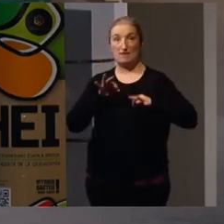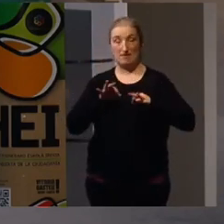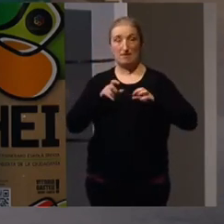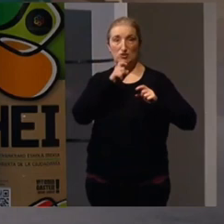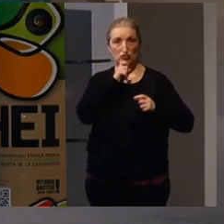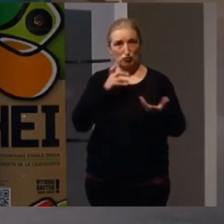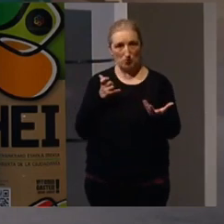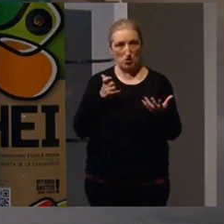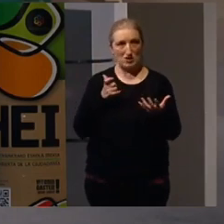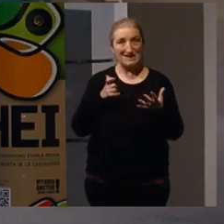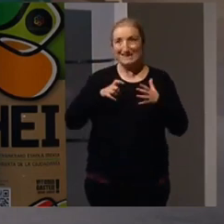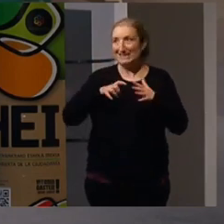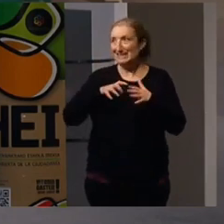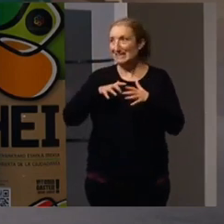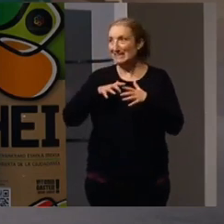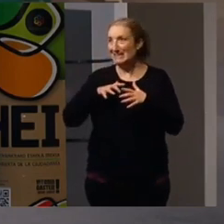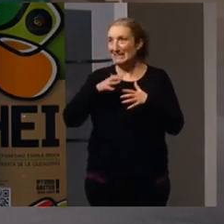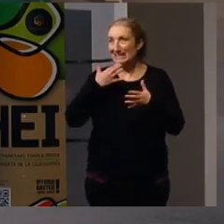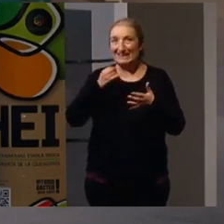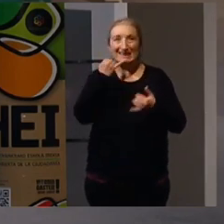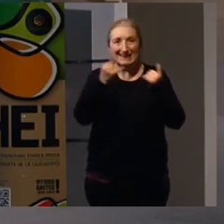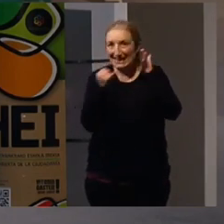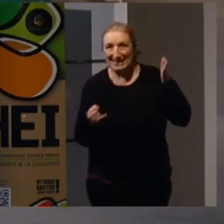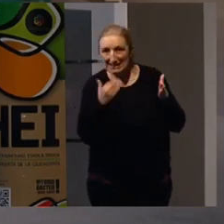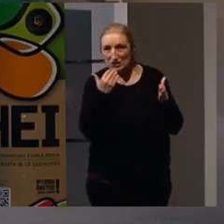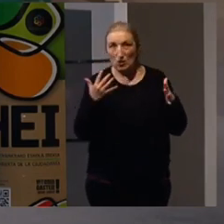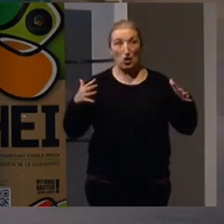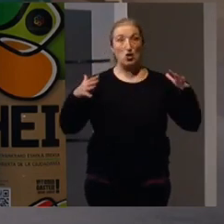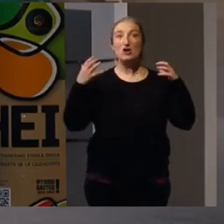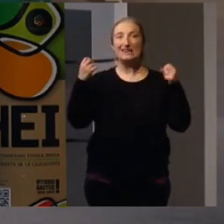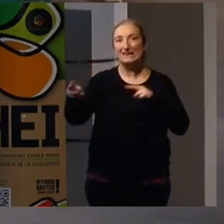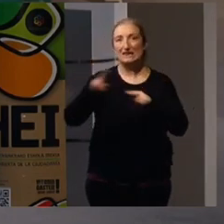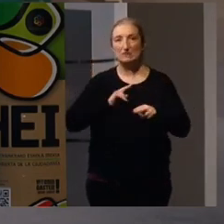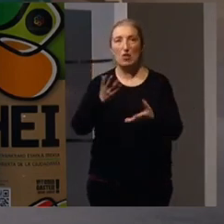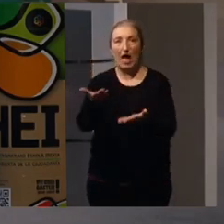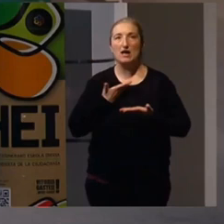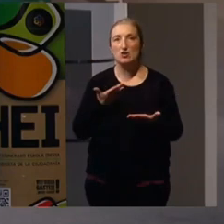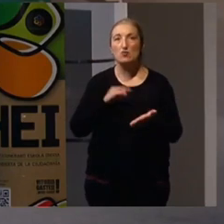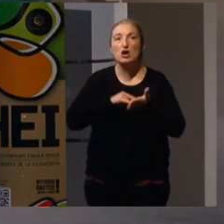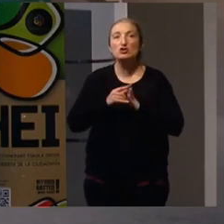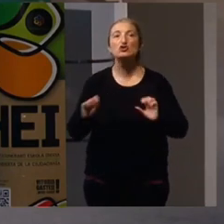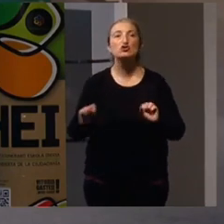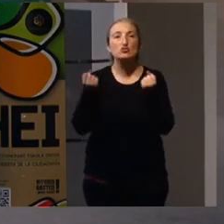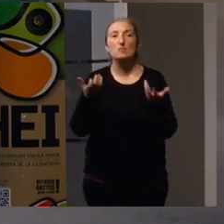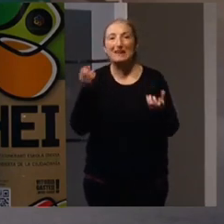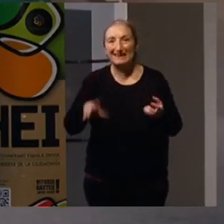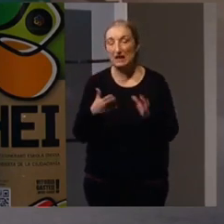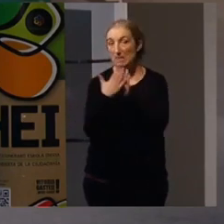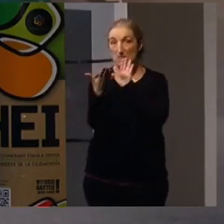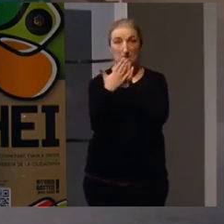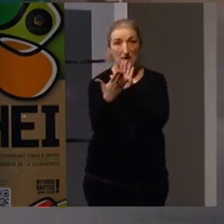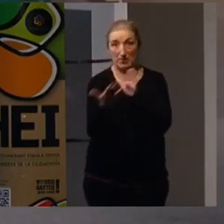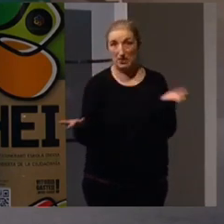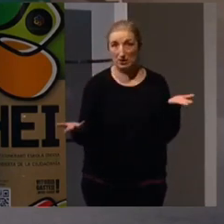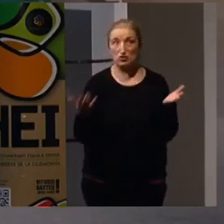cuando hay una situación crítica son los vecinos los que responden, es ese tejido comunitario el que responde en una situación de crisis. Pero ese tejido comunitario